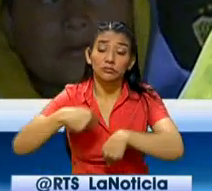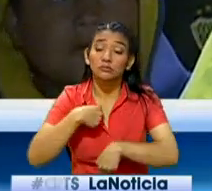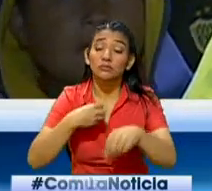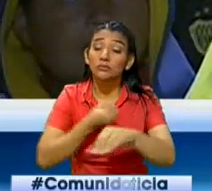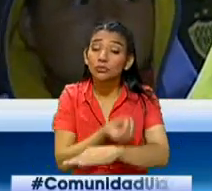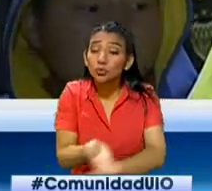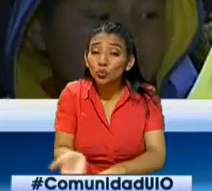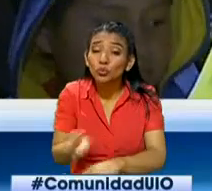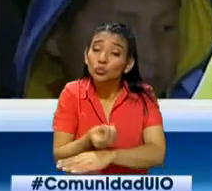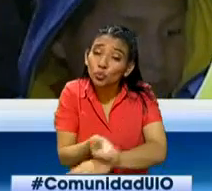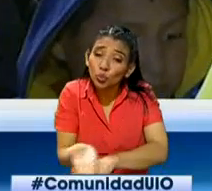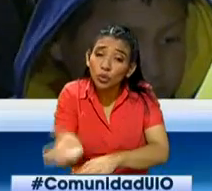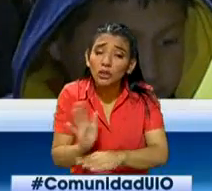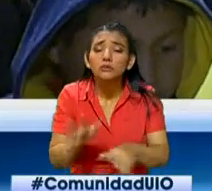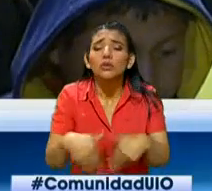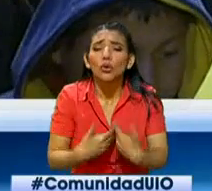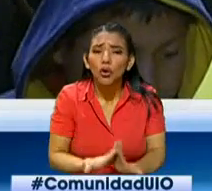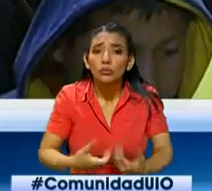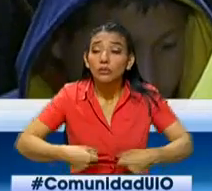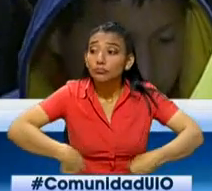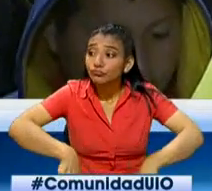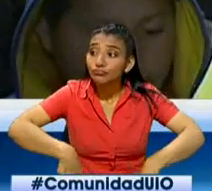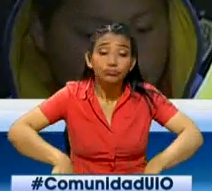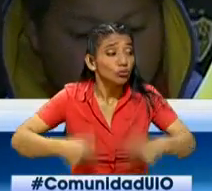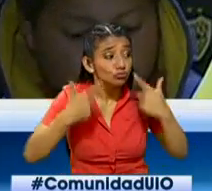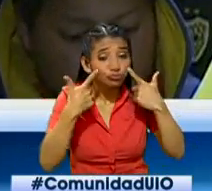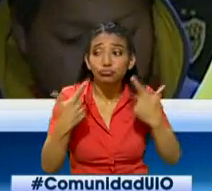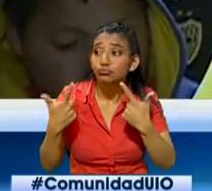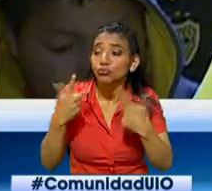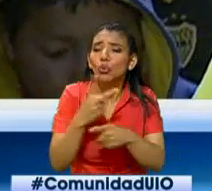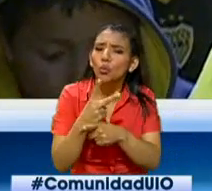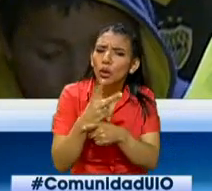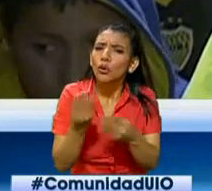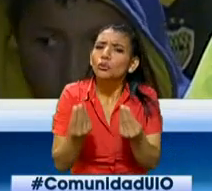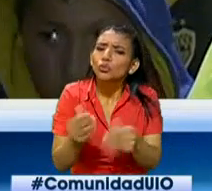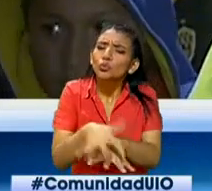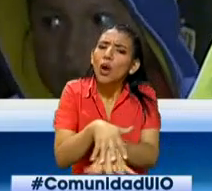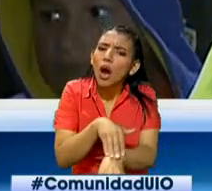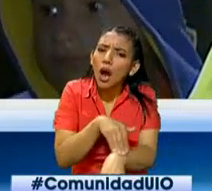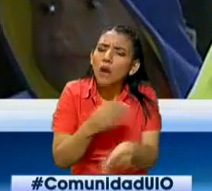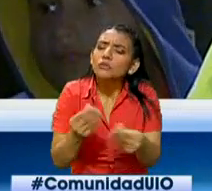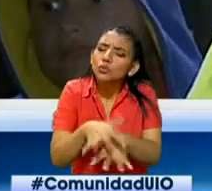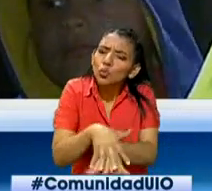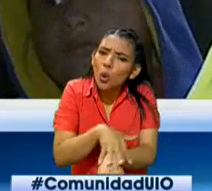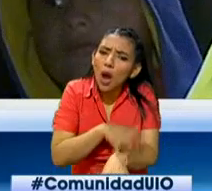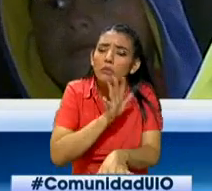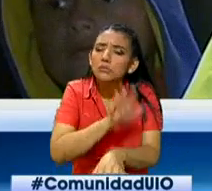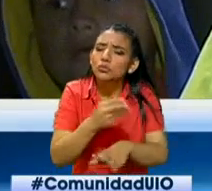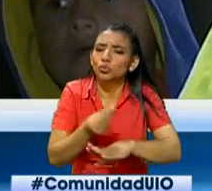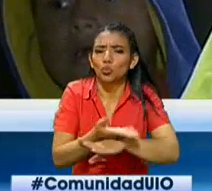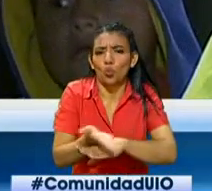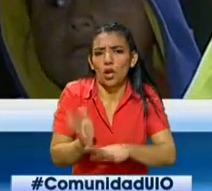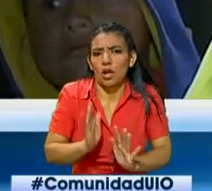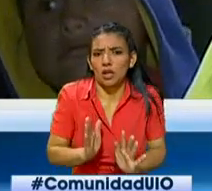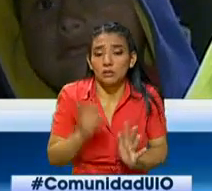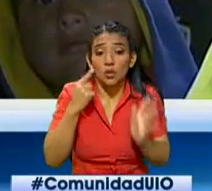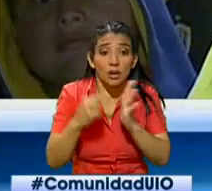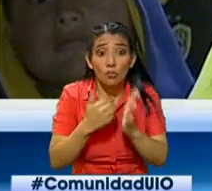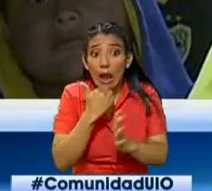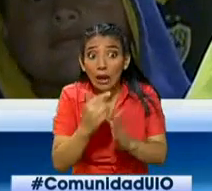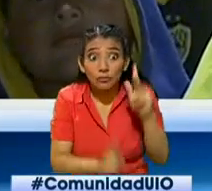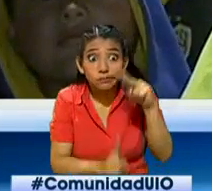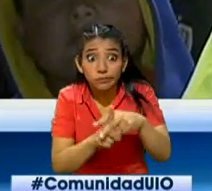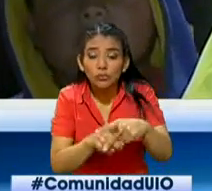mantener una conducción a la defensiva y una velocidad prudente, que sería lo más recomendable para tener tiempo y